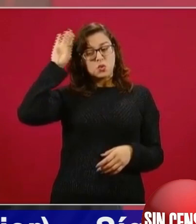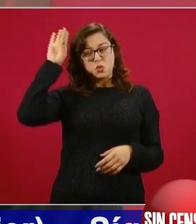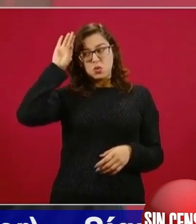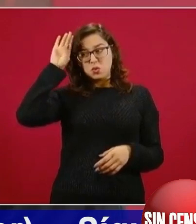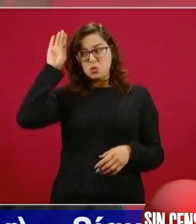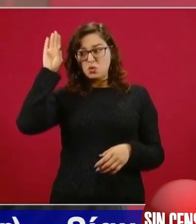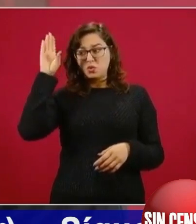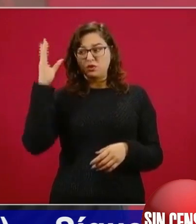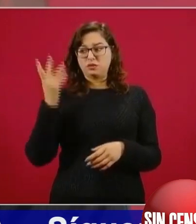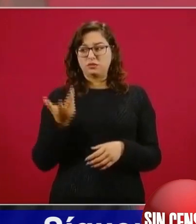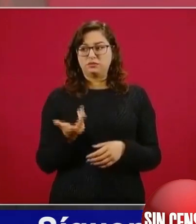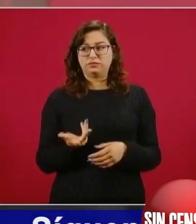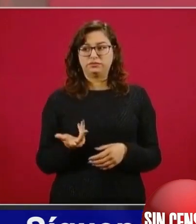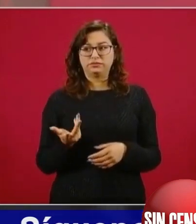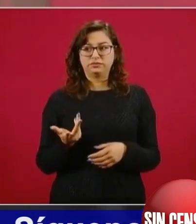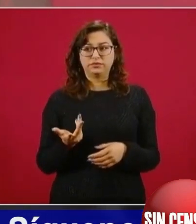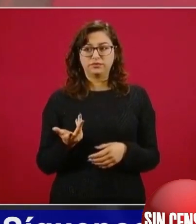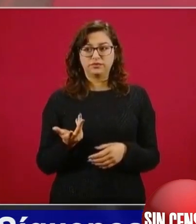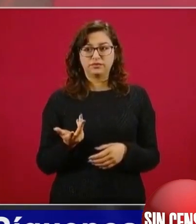temibles